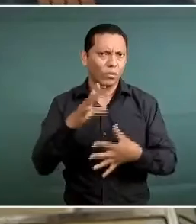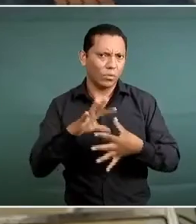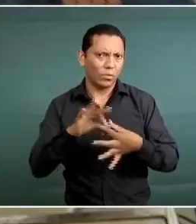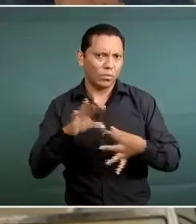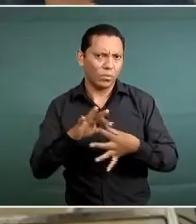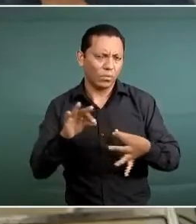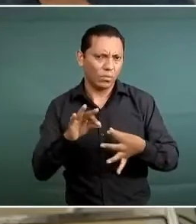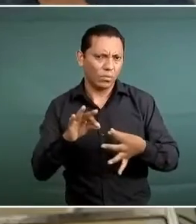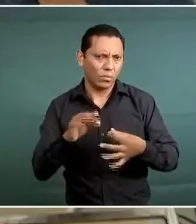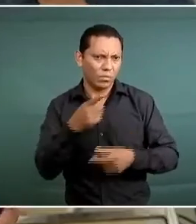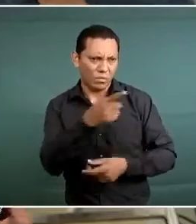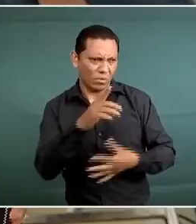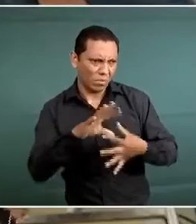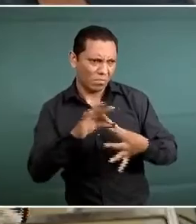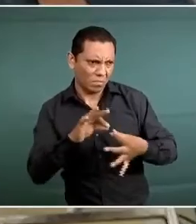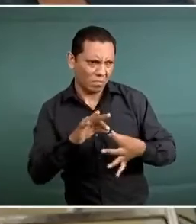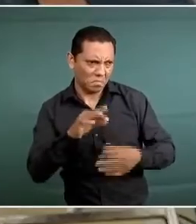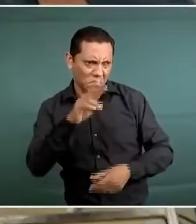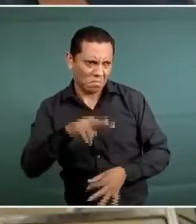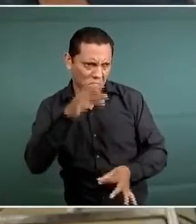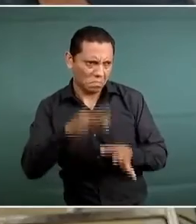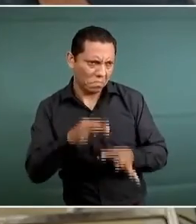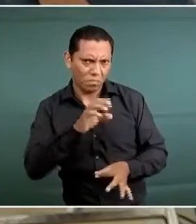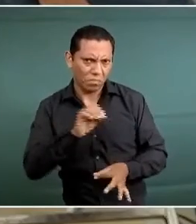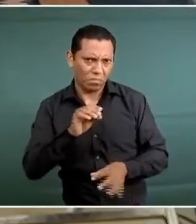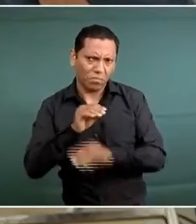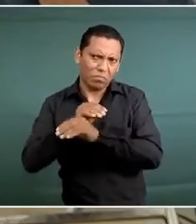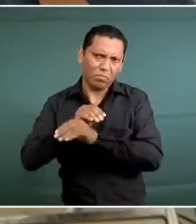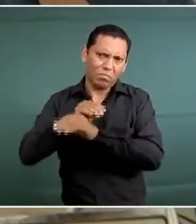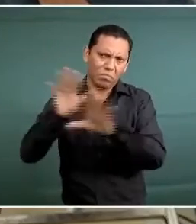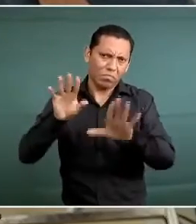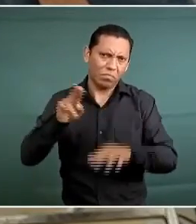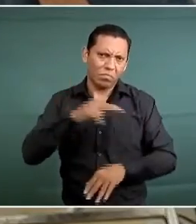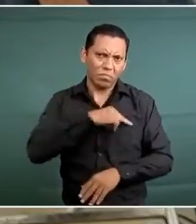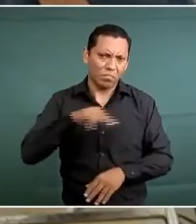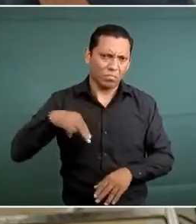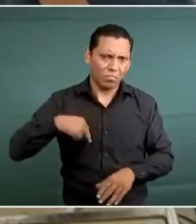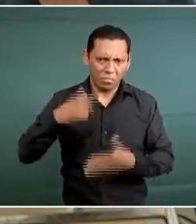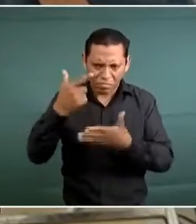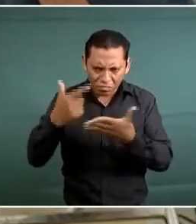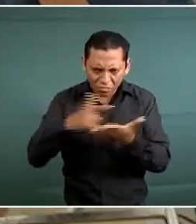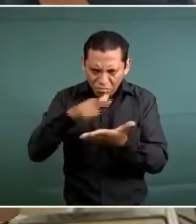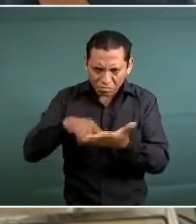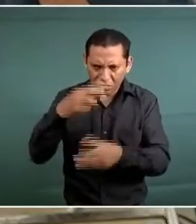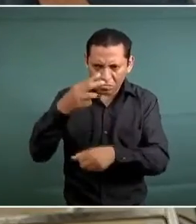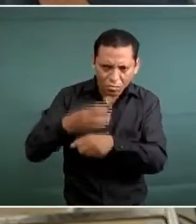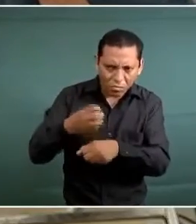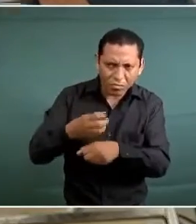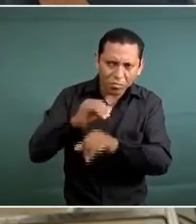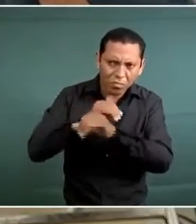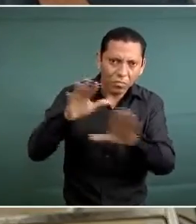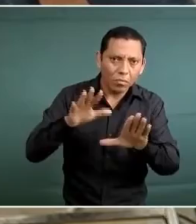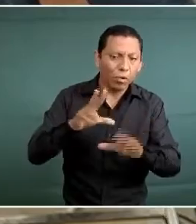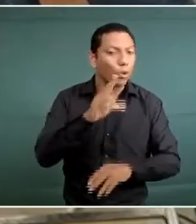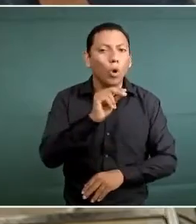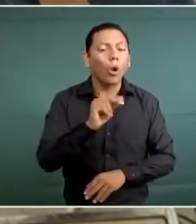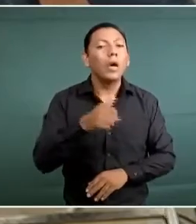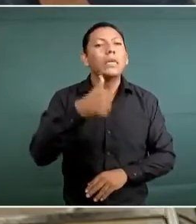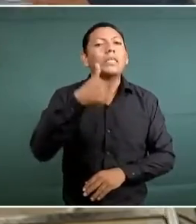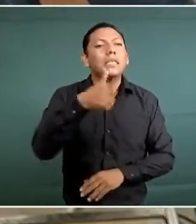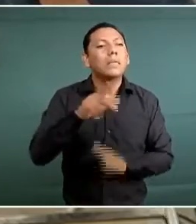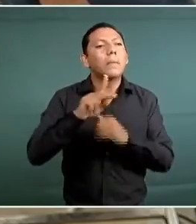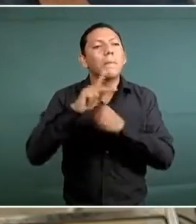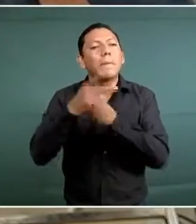no es precisa lo que comentas lo que se publica no es que estamos en tercer lugar lo que se publica es que son seis países